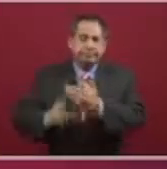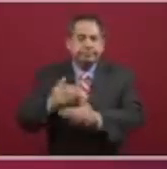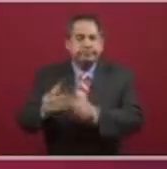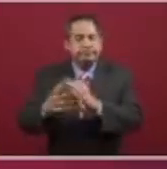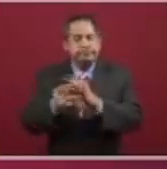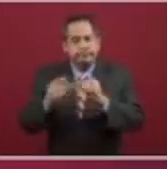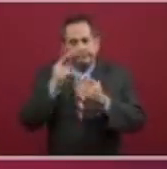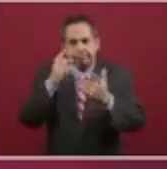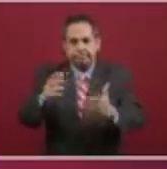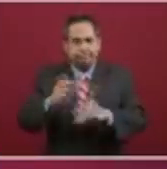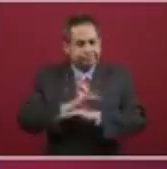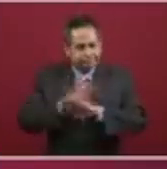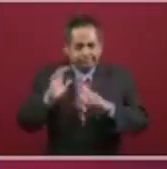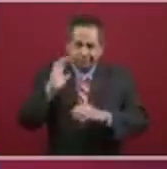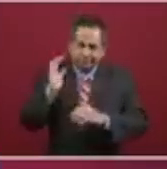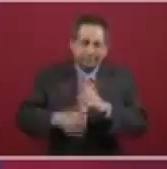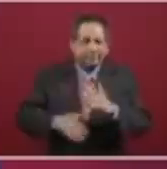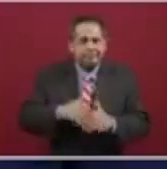se acabe